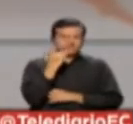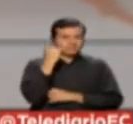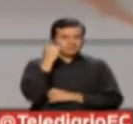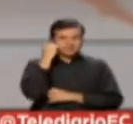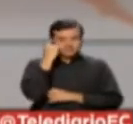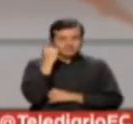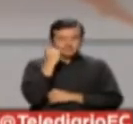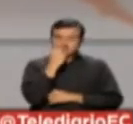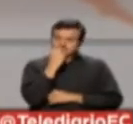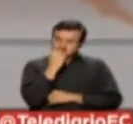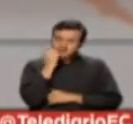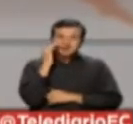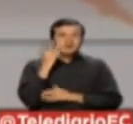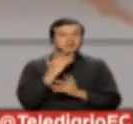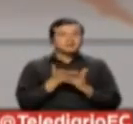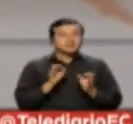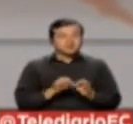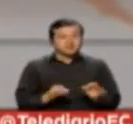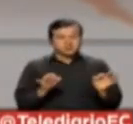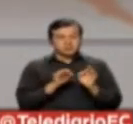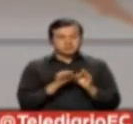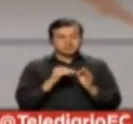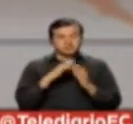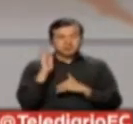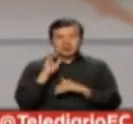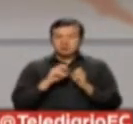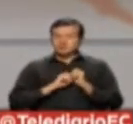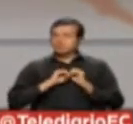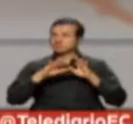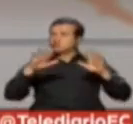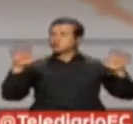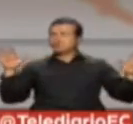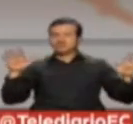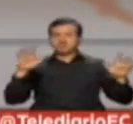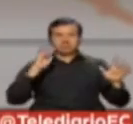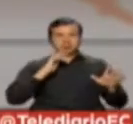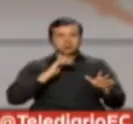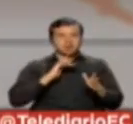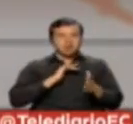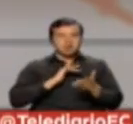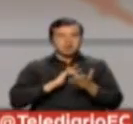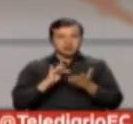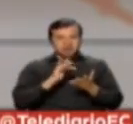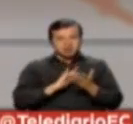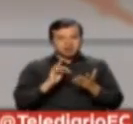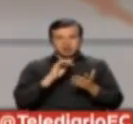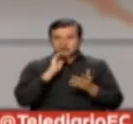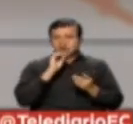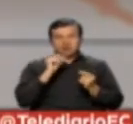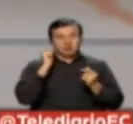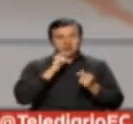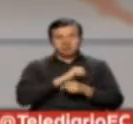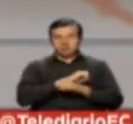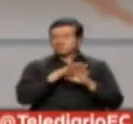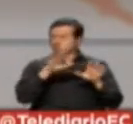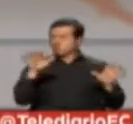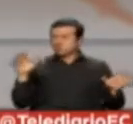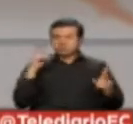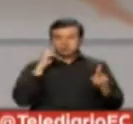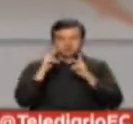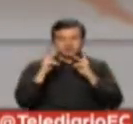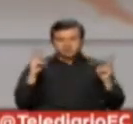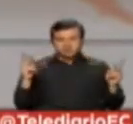ahorros sino por el hecho de que los textos pueden viajar muchísimo más rápido las actualizaciones pueden llegar de un día para otro se pueden encontrar